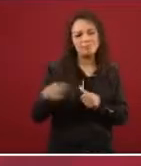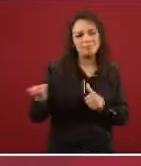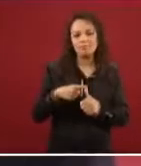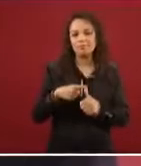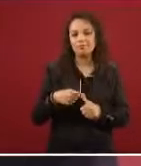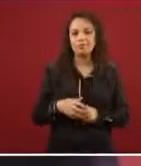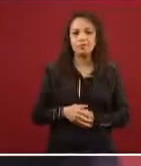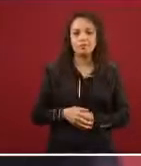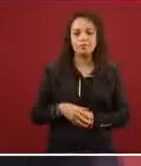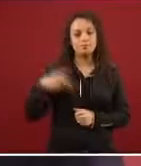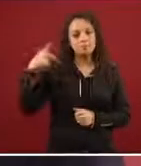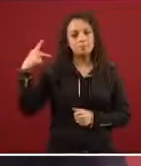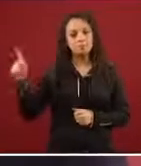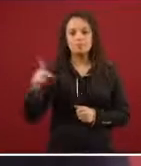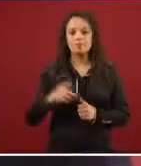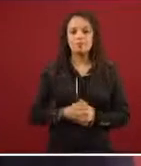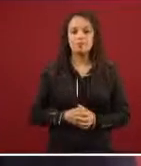Ejecutivo,